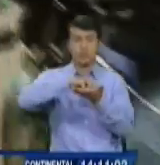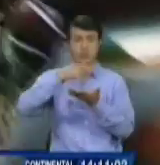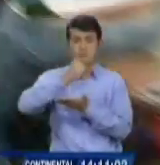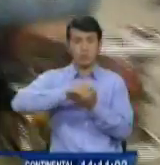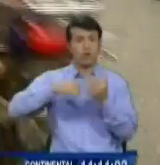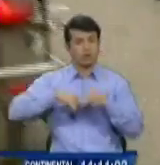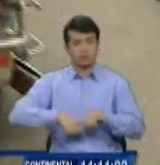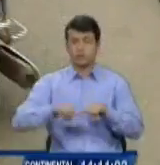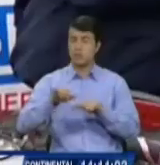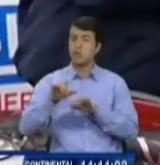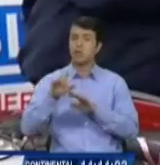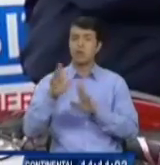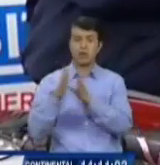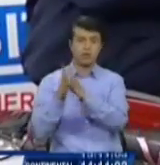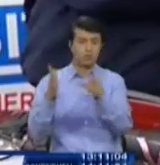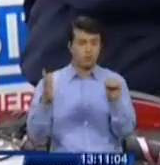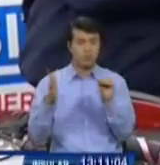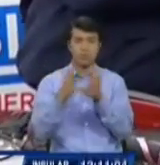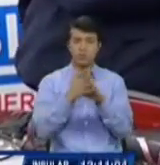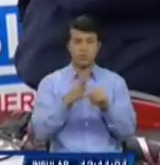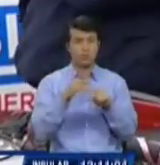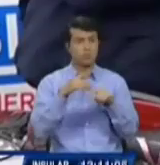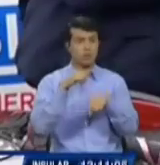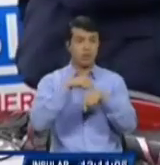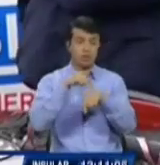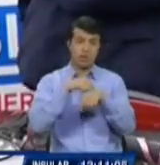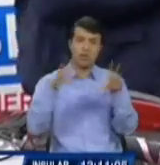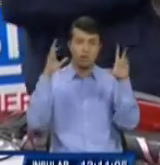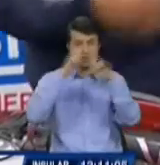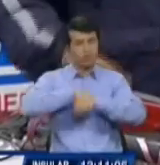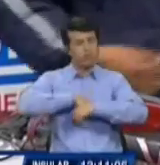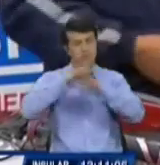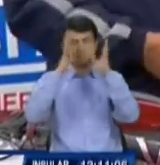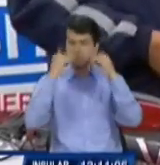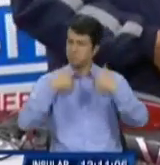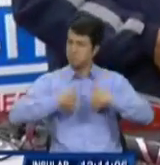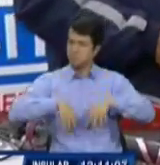Guayas y a diferentes horas, incluso de la noche. Gustavo Espinosa, Ecuador TV.